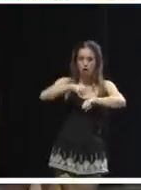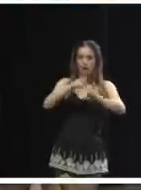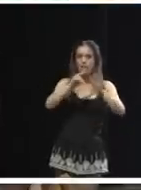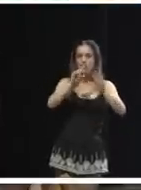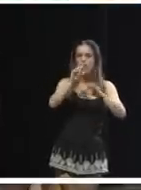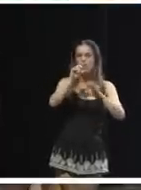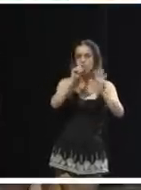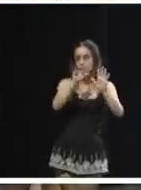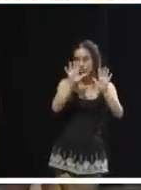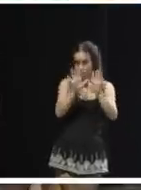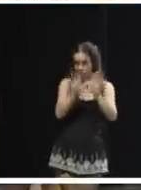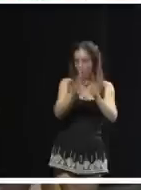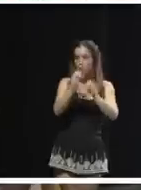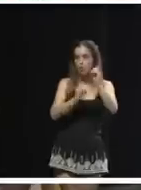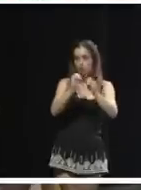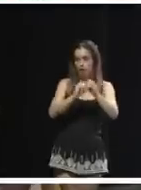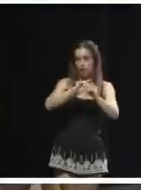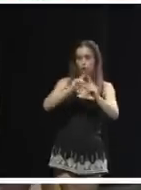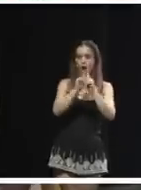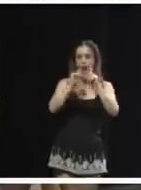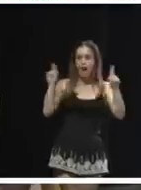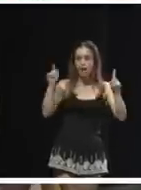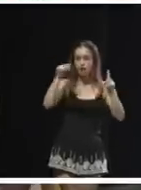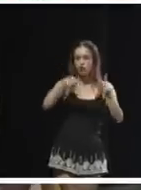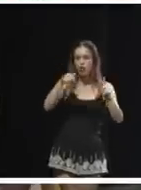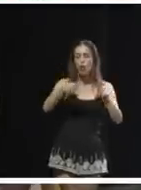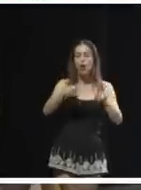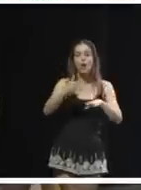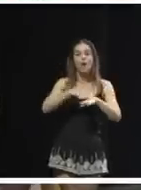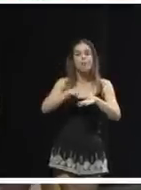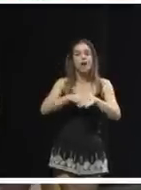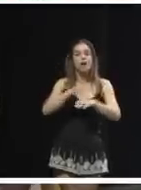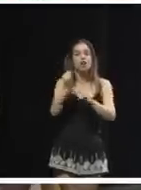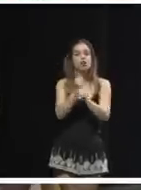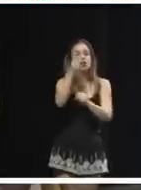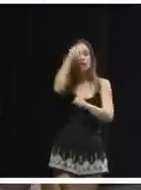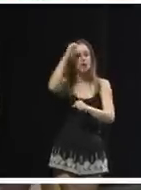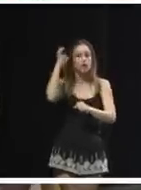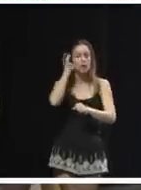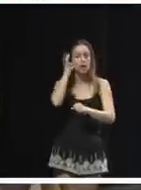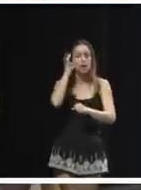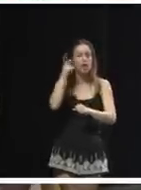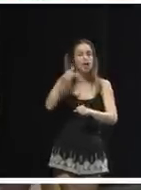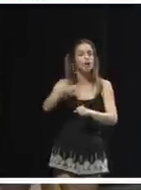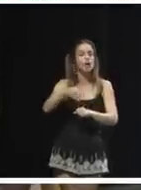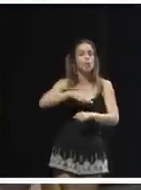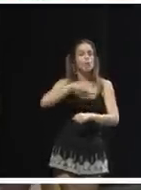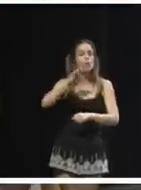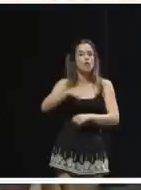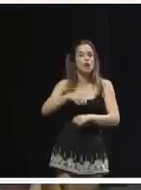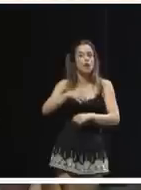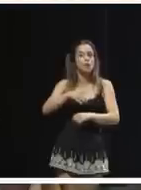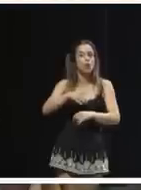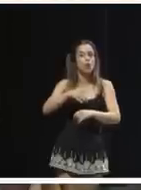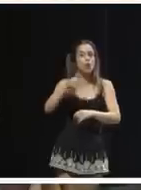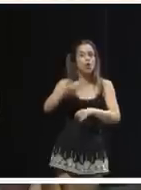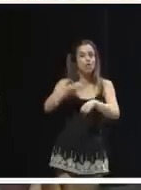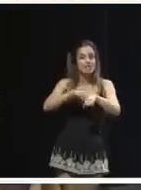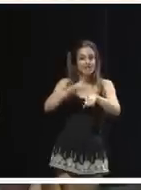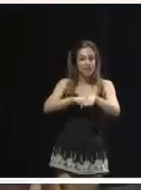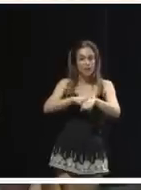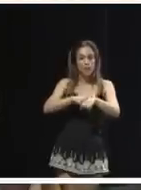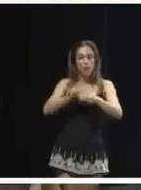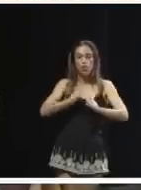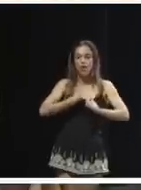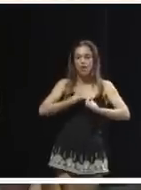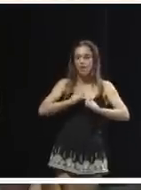año para que sí, para que los trabajadores y las trabajadoras podamos disponer de nuestro tiempo de vida